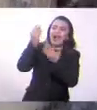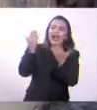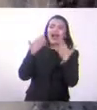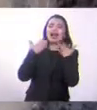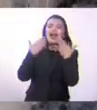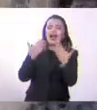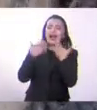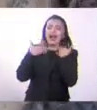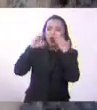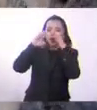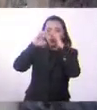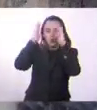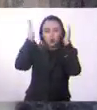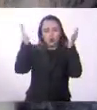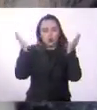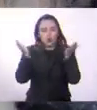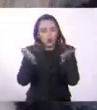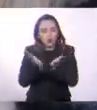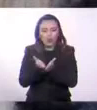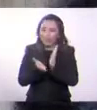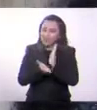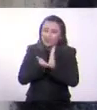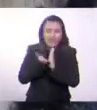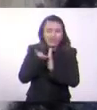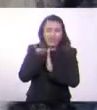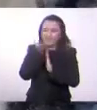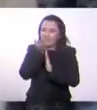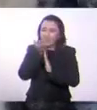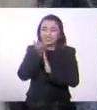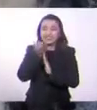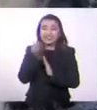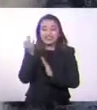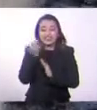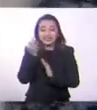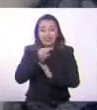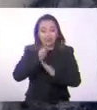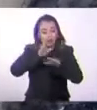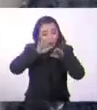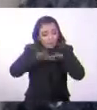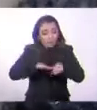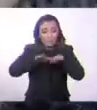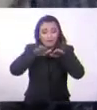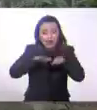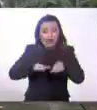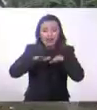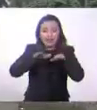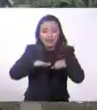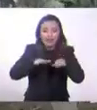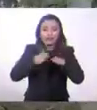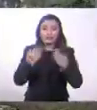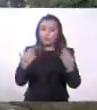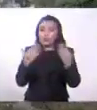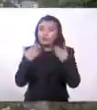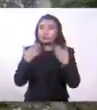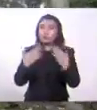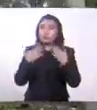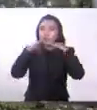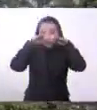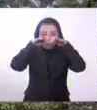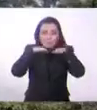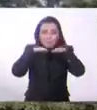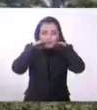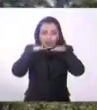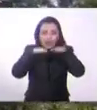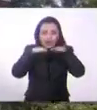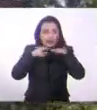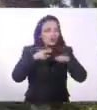queda mucho por hacer y los efectos del calentamiento global son ya inequívocos e imparables. El cambio climático ya